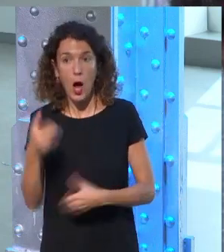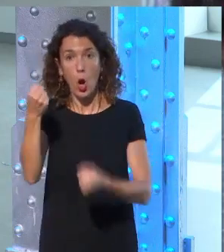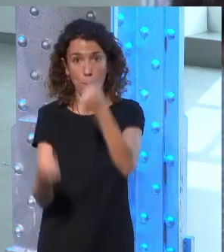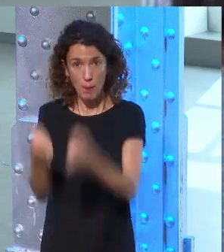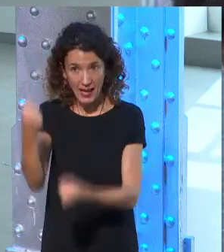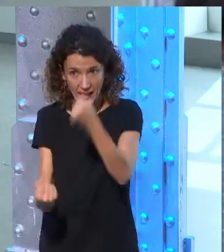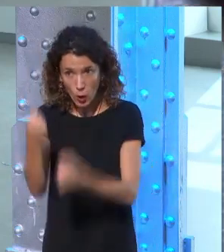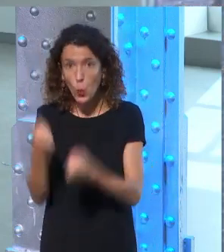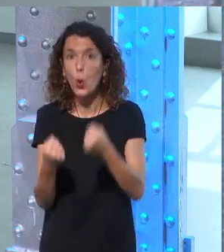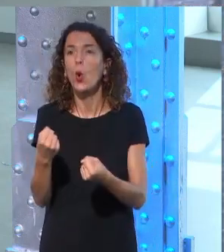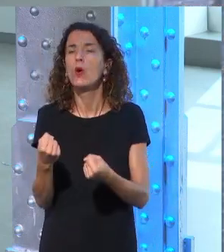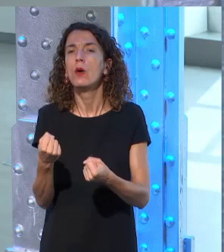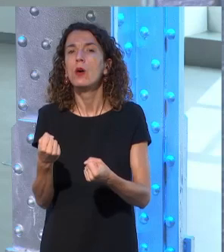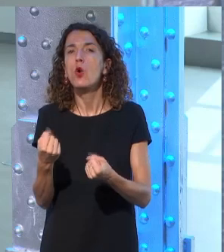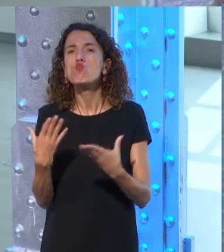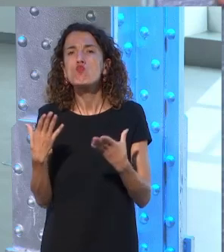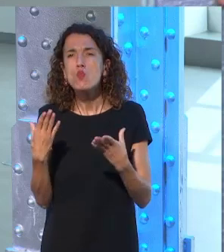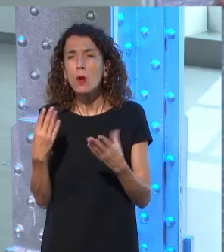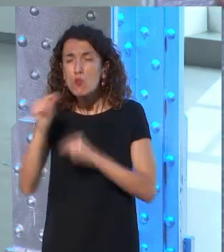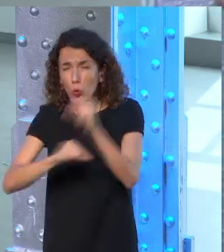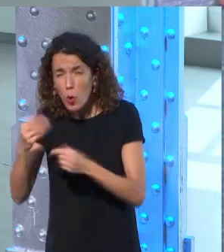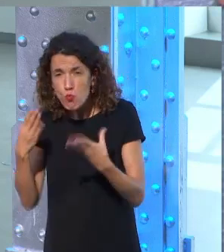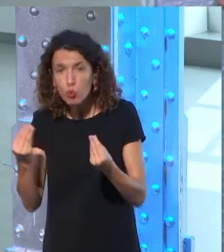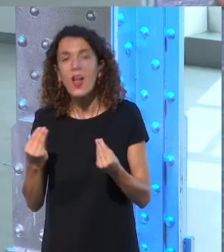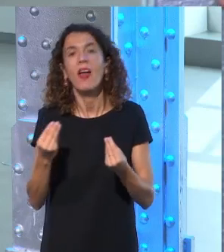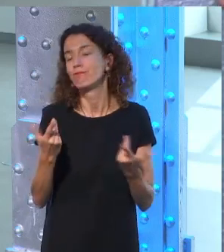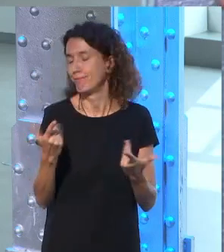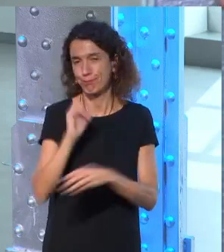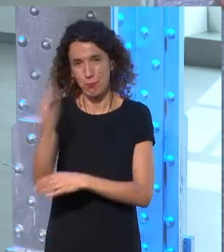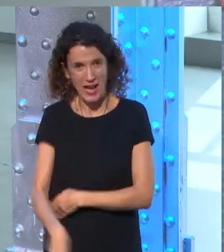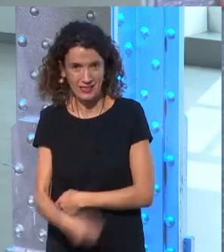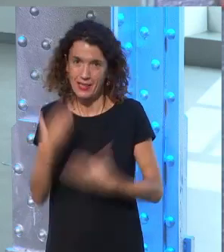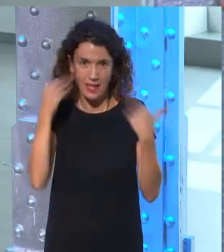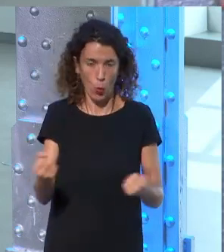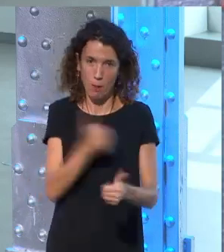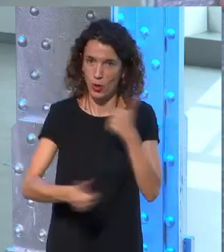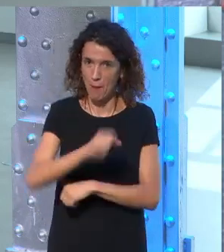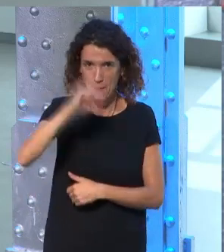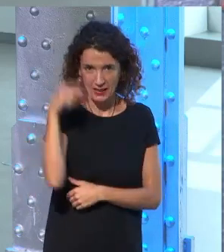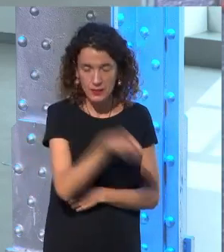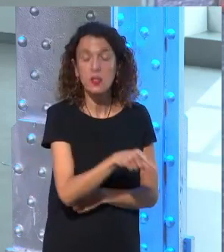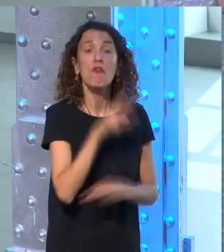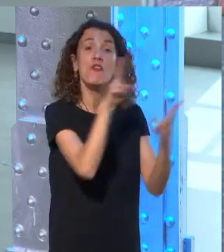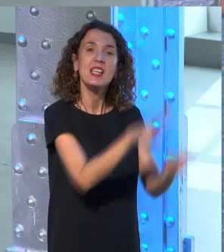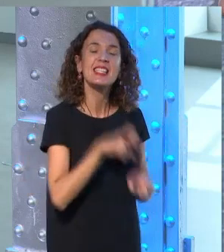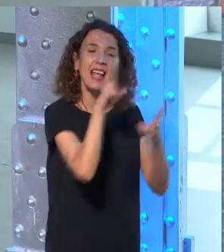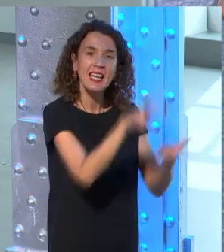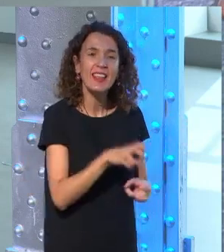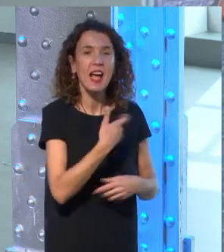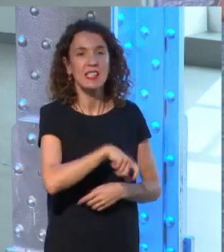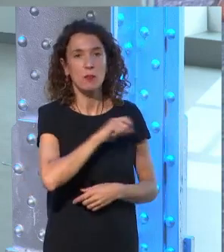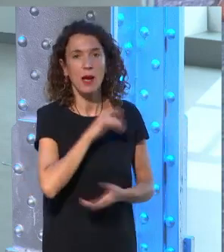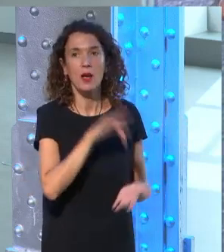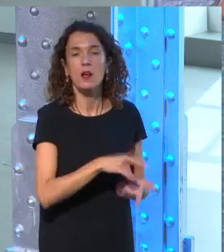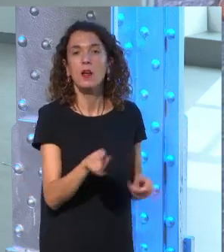vehículos muy contaminantes. Sobre la fiscalidad, recuerdo que España está en